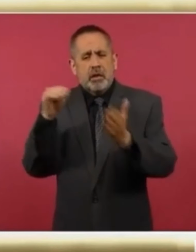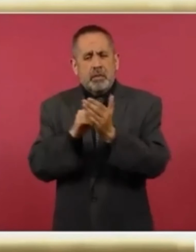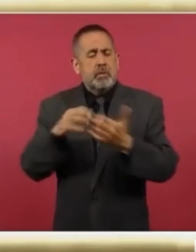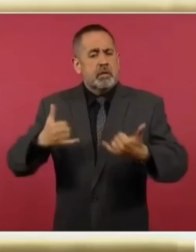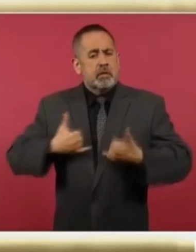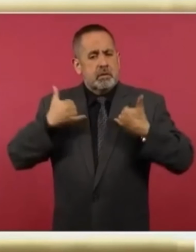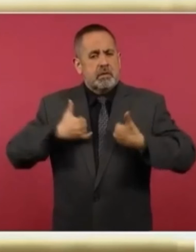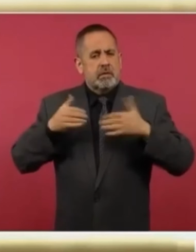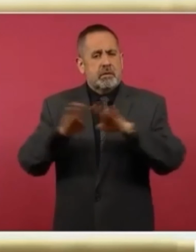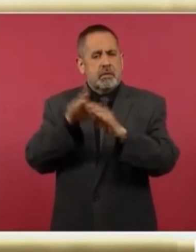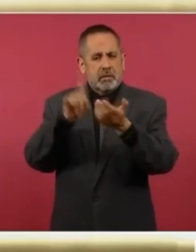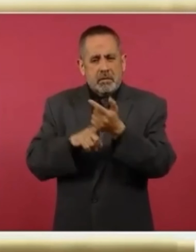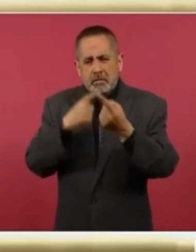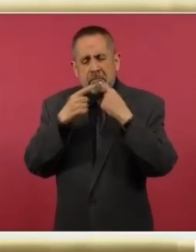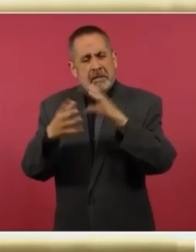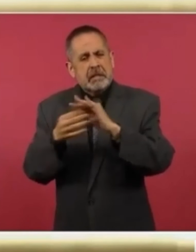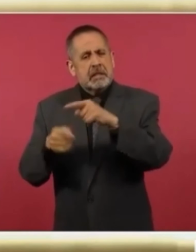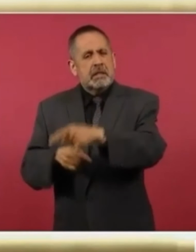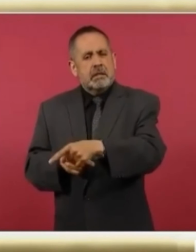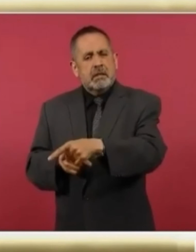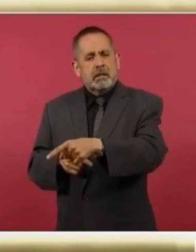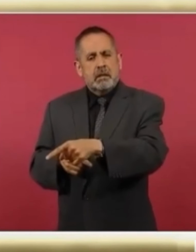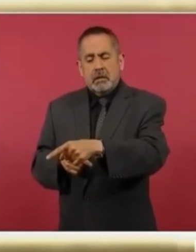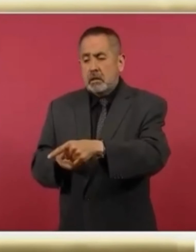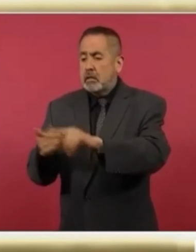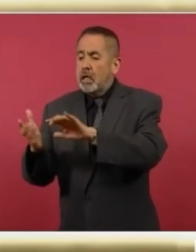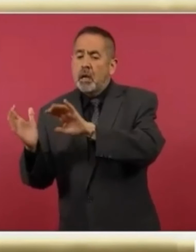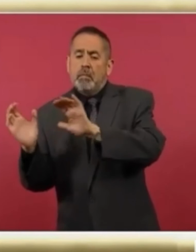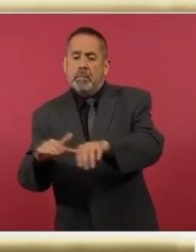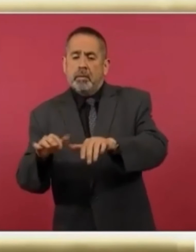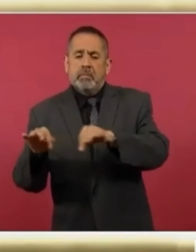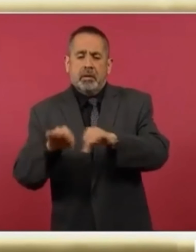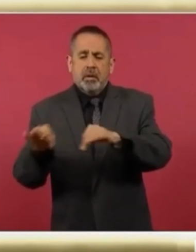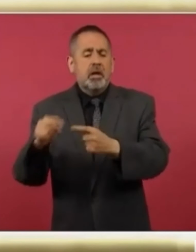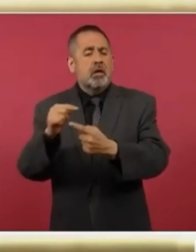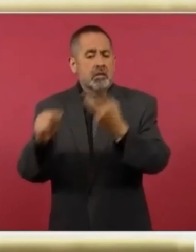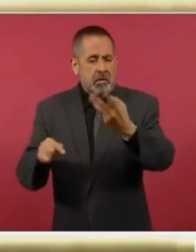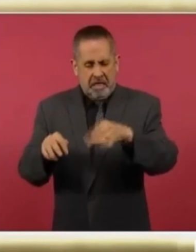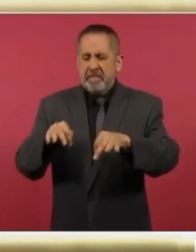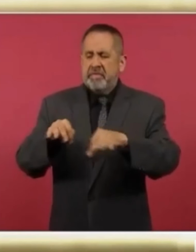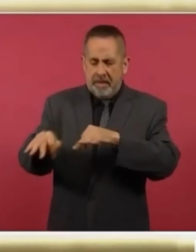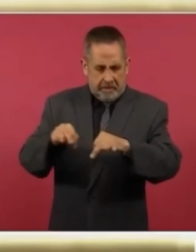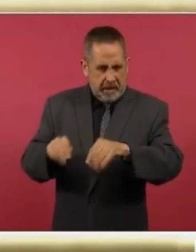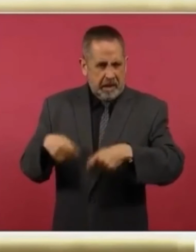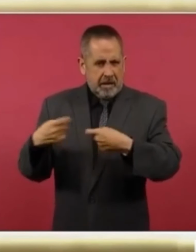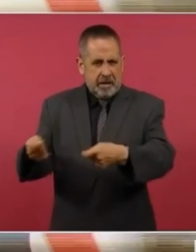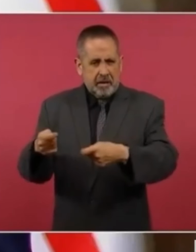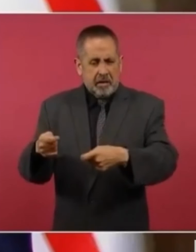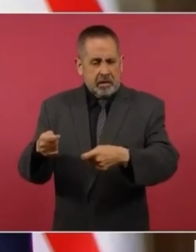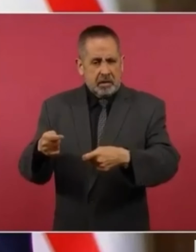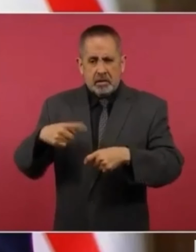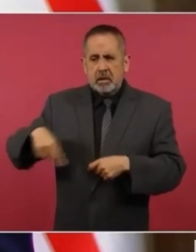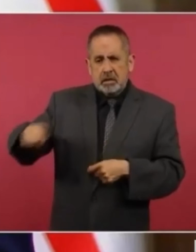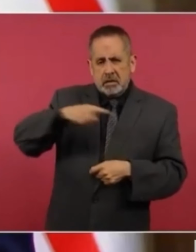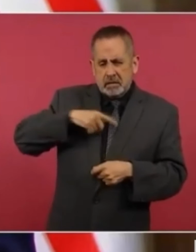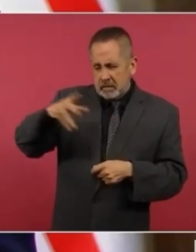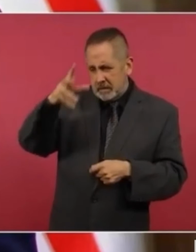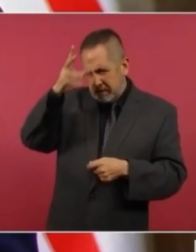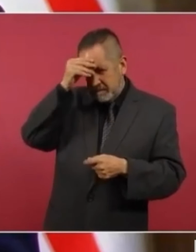2,400,000 jóvenes que están contratados, que trabajan como